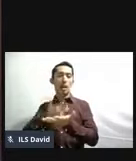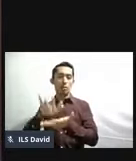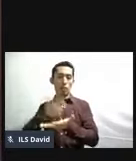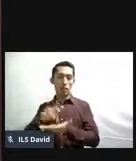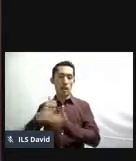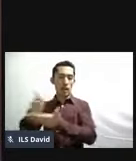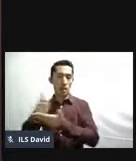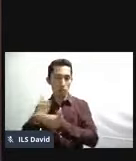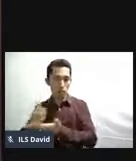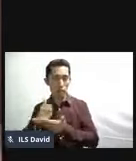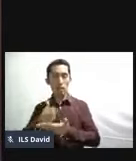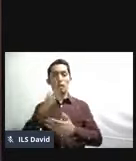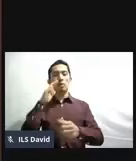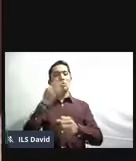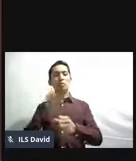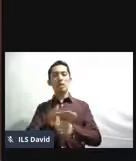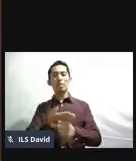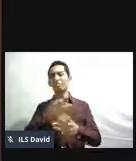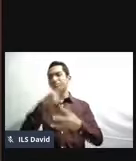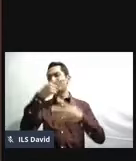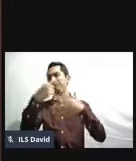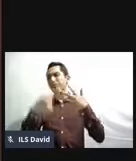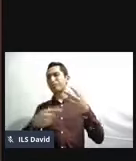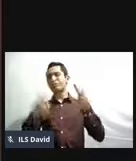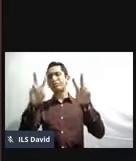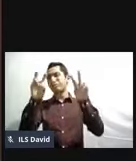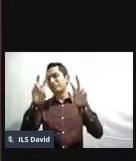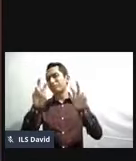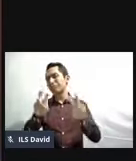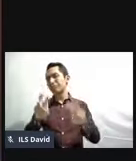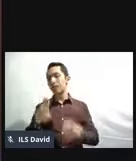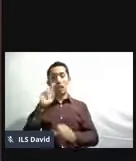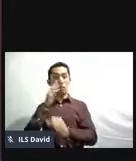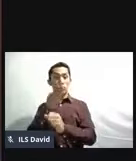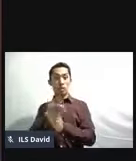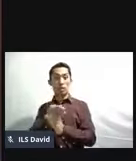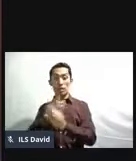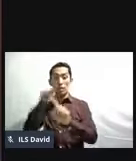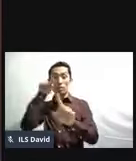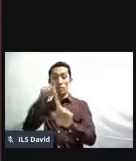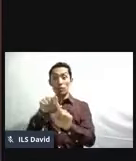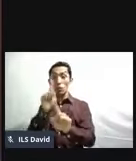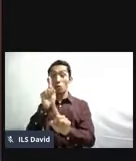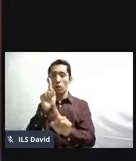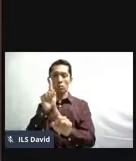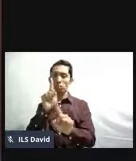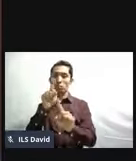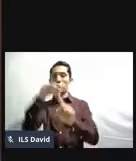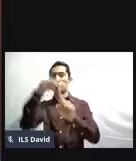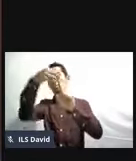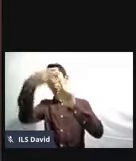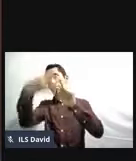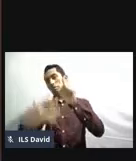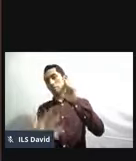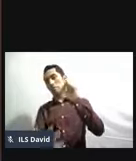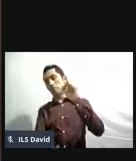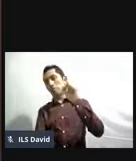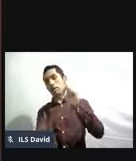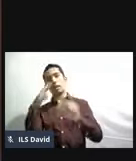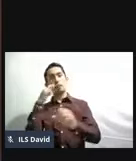responsabilidad limitada. Es decir, que quedarnos con el mero concepto o con la mera visión de que